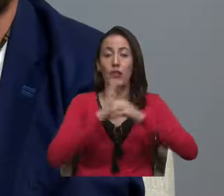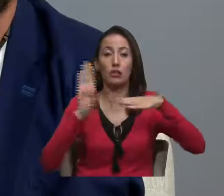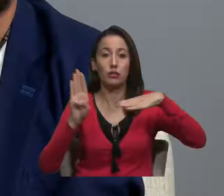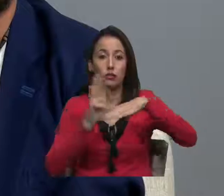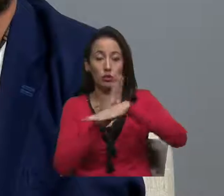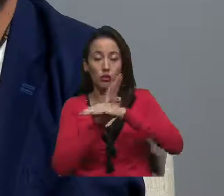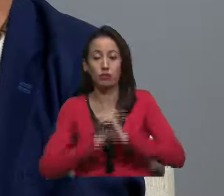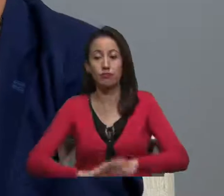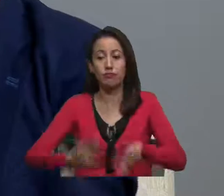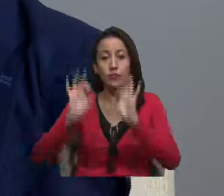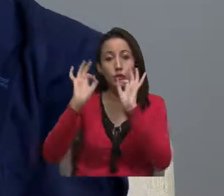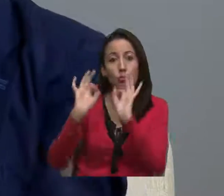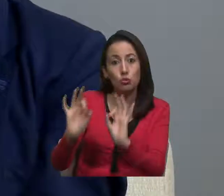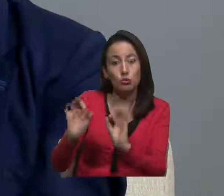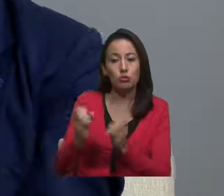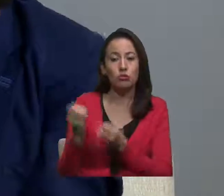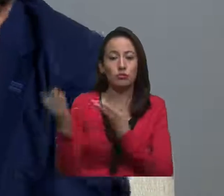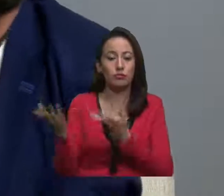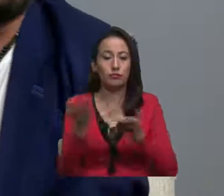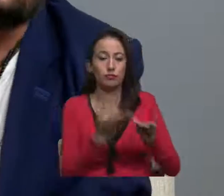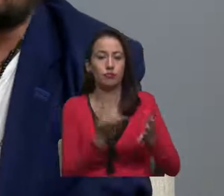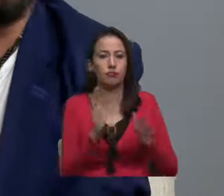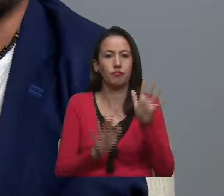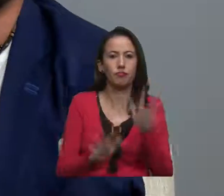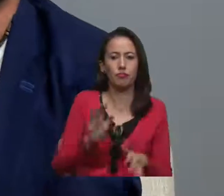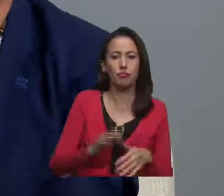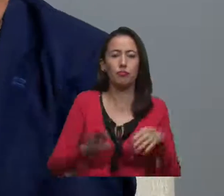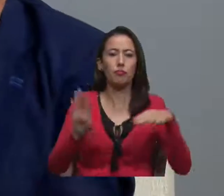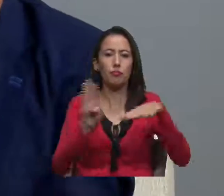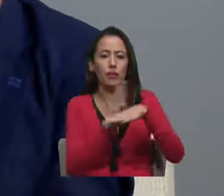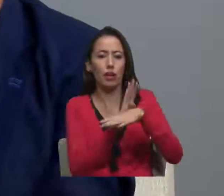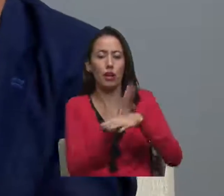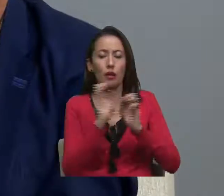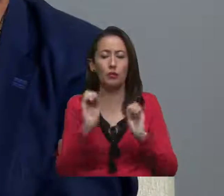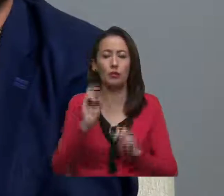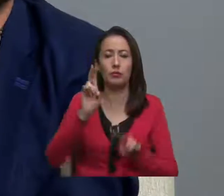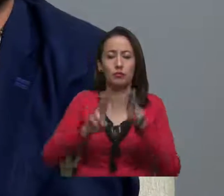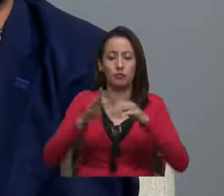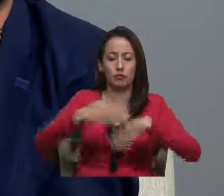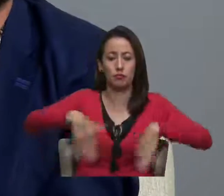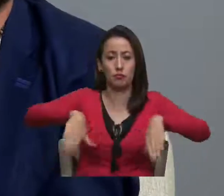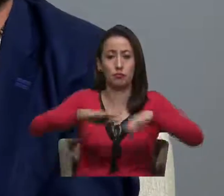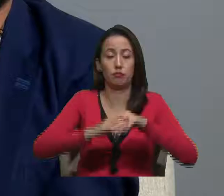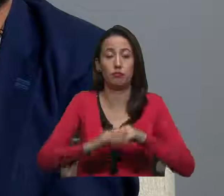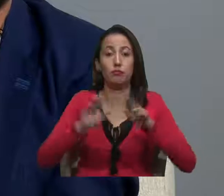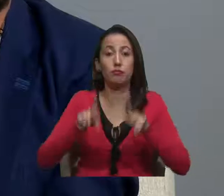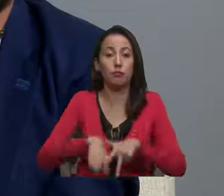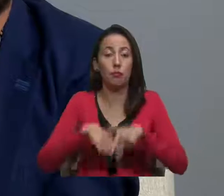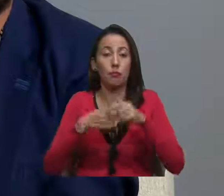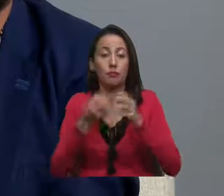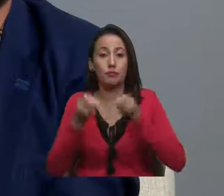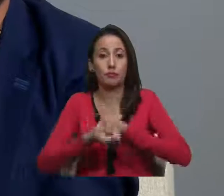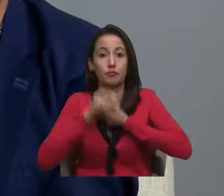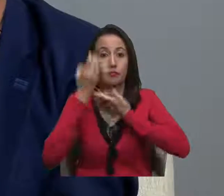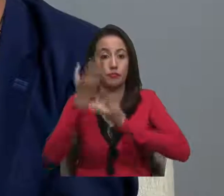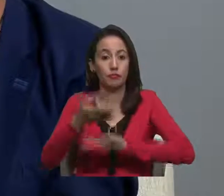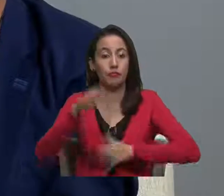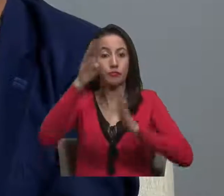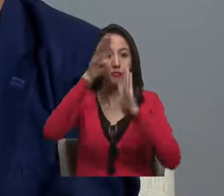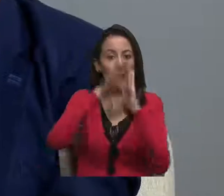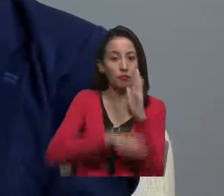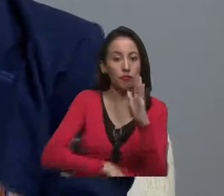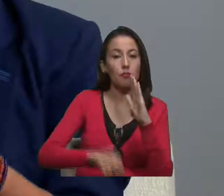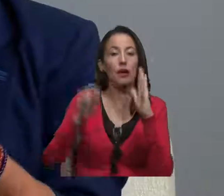y entonces porque dan mayor seguridad la banca nacional también supuesto supongo pero primero porque bajan los intereses y luego